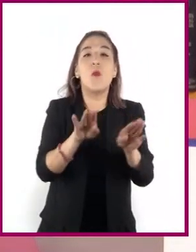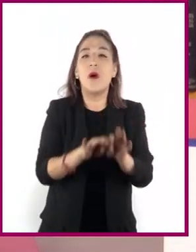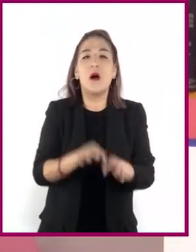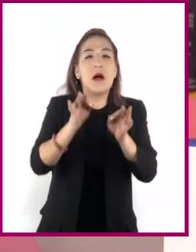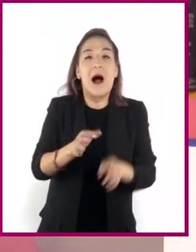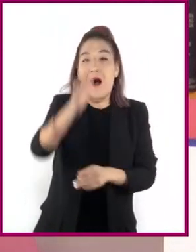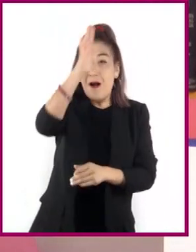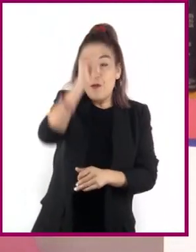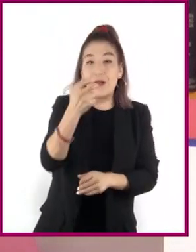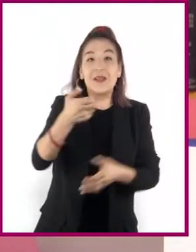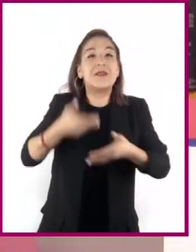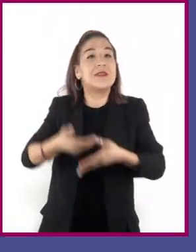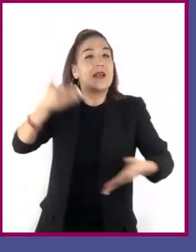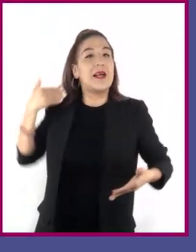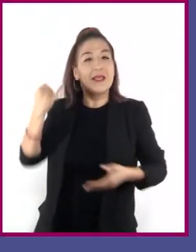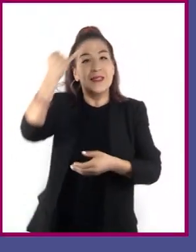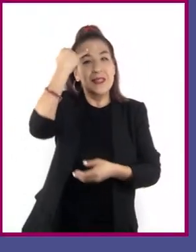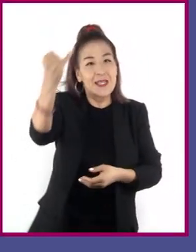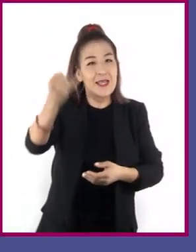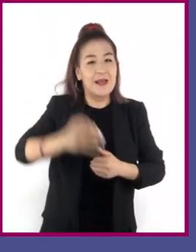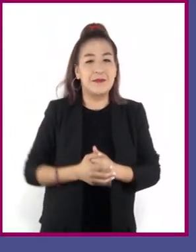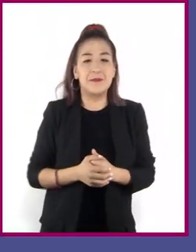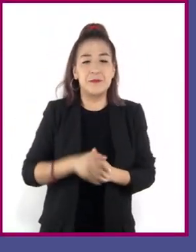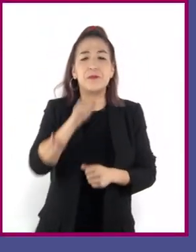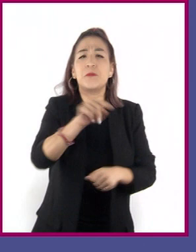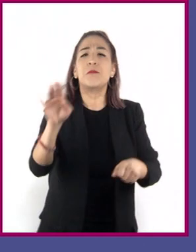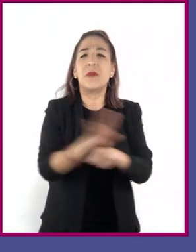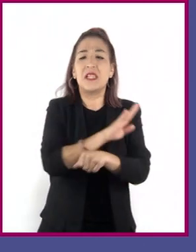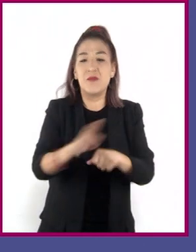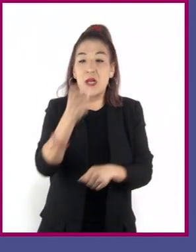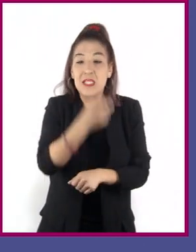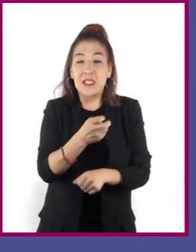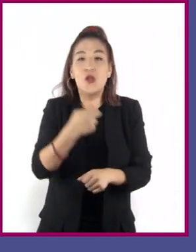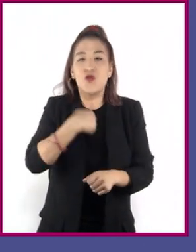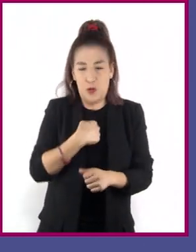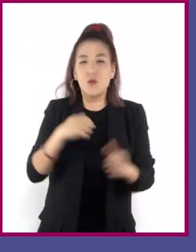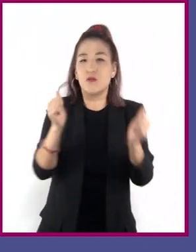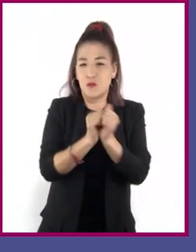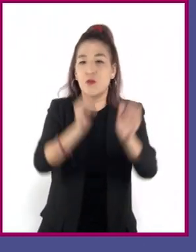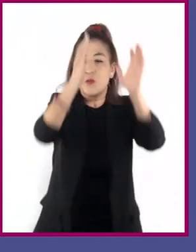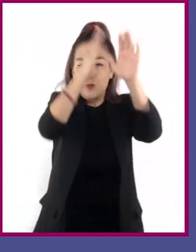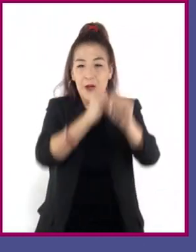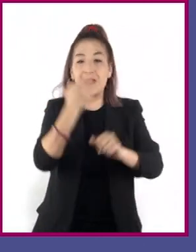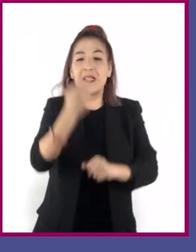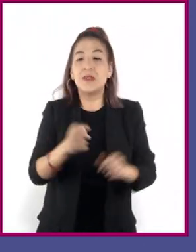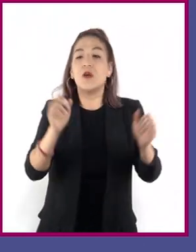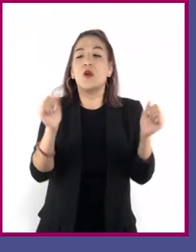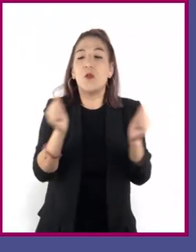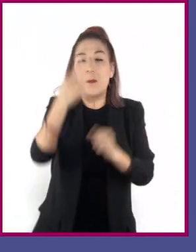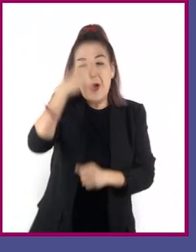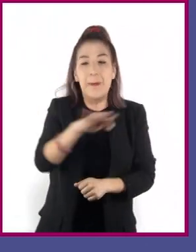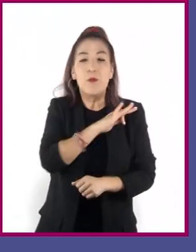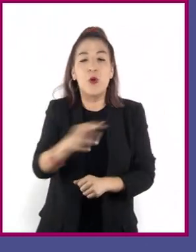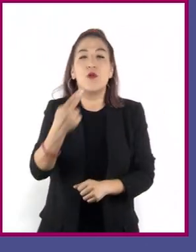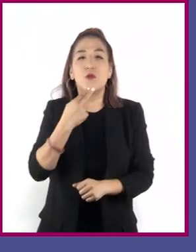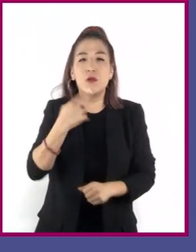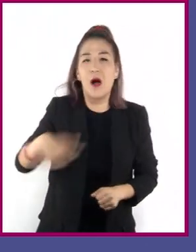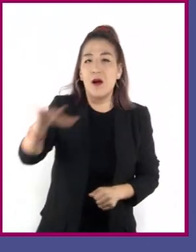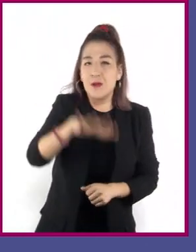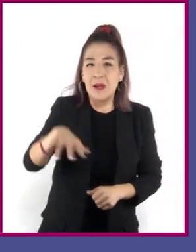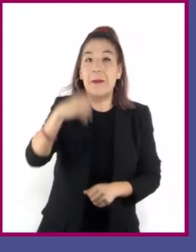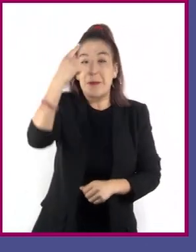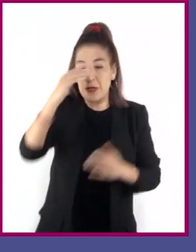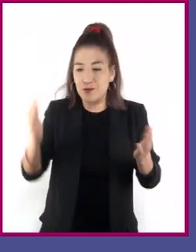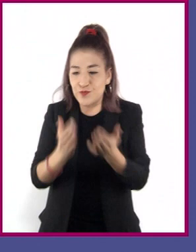acuerdo de la idea anterior ventajas con las cuales concuerdo pues podrían ser útiles para motivar a los estudiantes